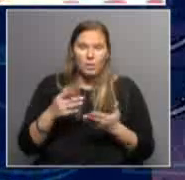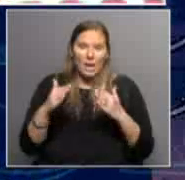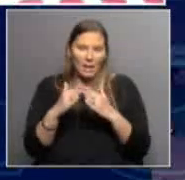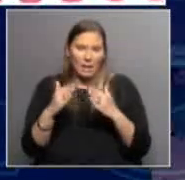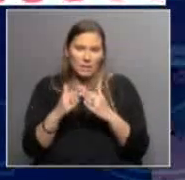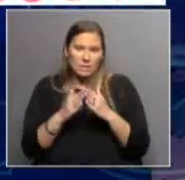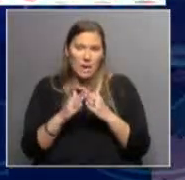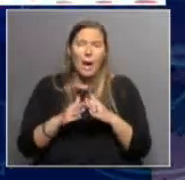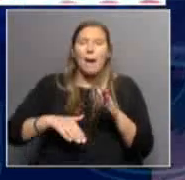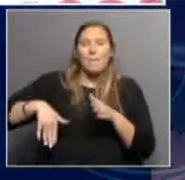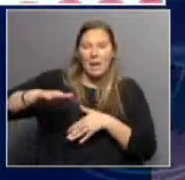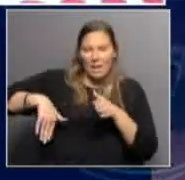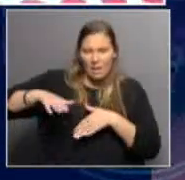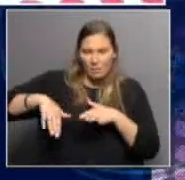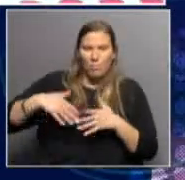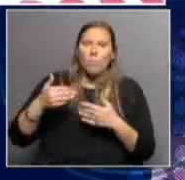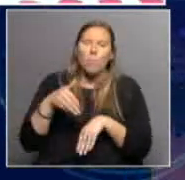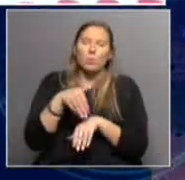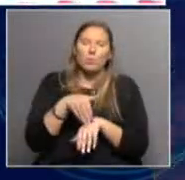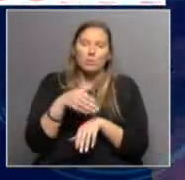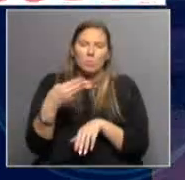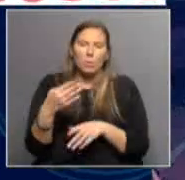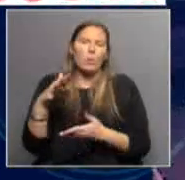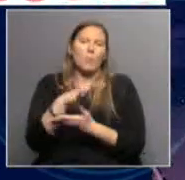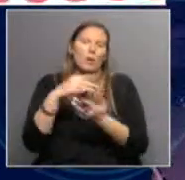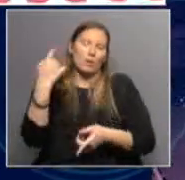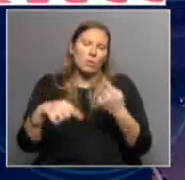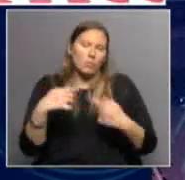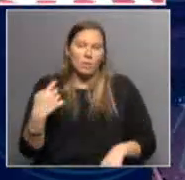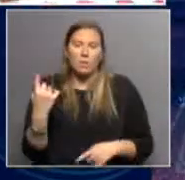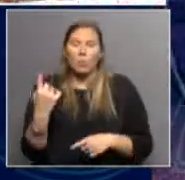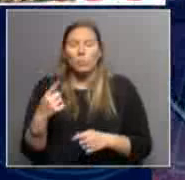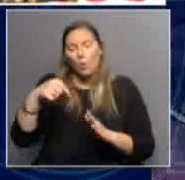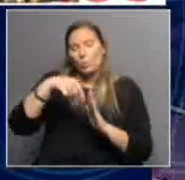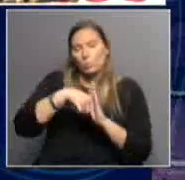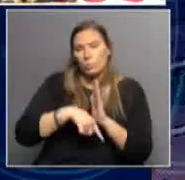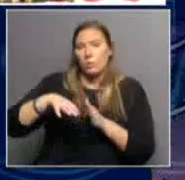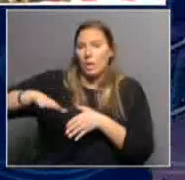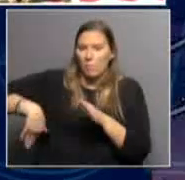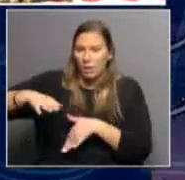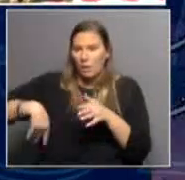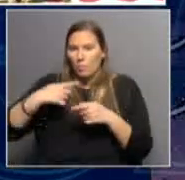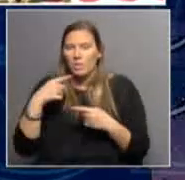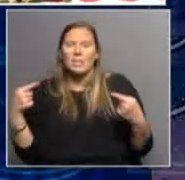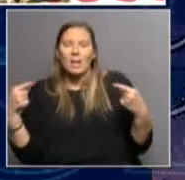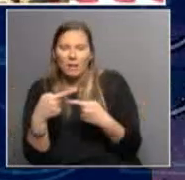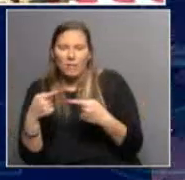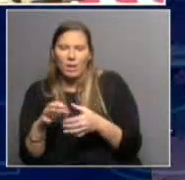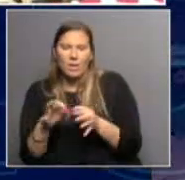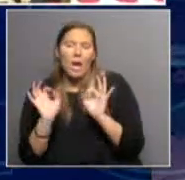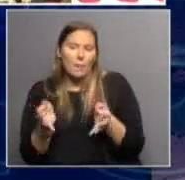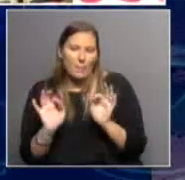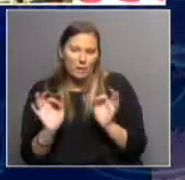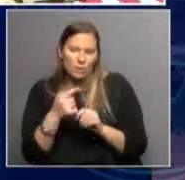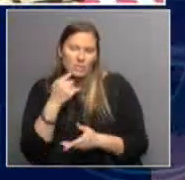Beatriz está en Palermo. Por supuesto que el municipio tiene muchos barrios, entre ellos Sur y Palermo, rivales y hermanos, como dice Jaime.